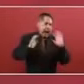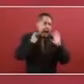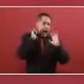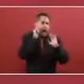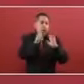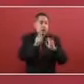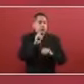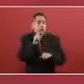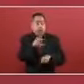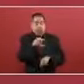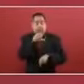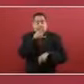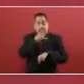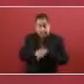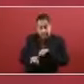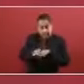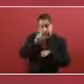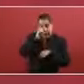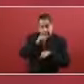que sea